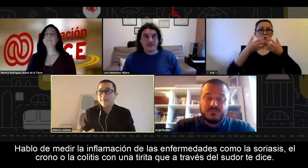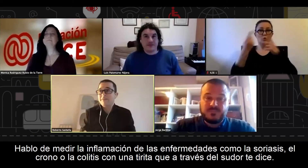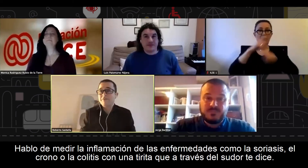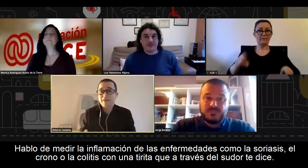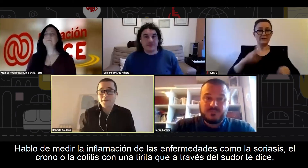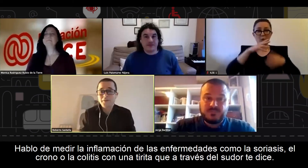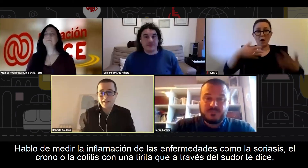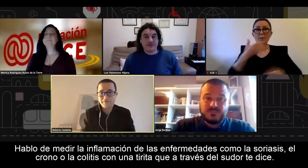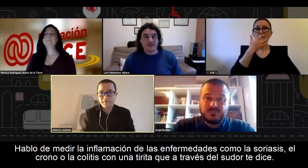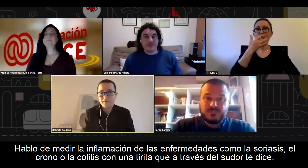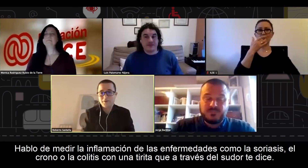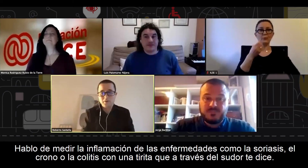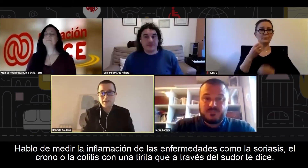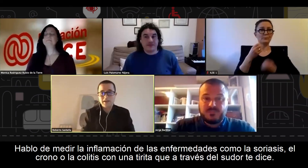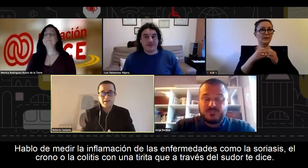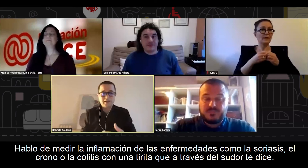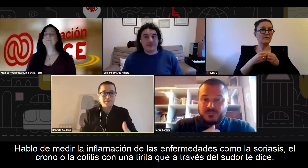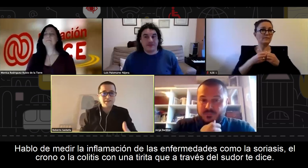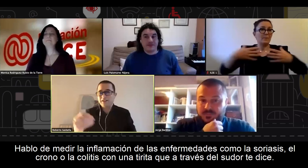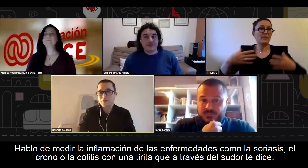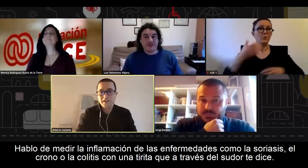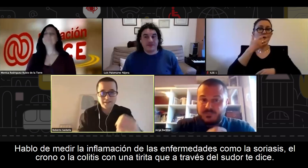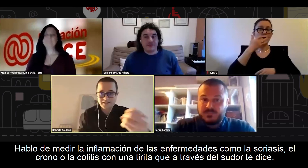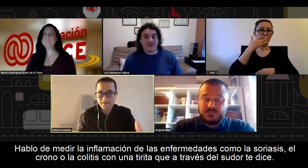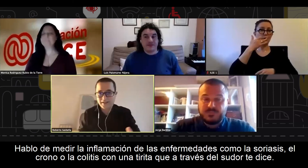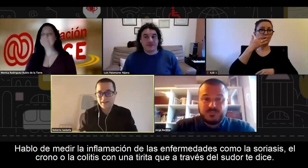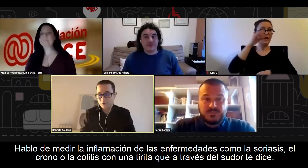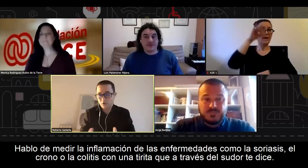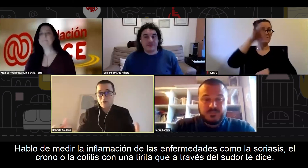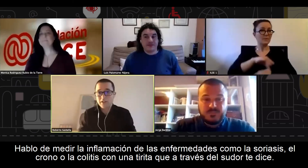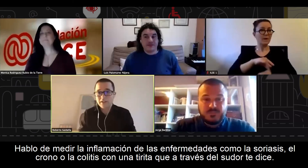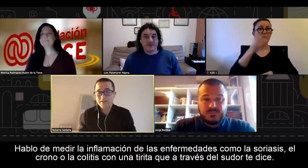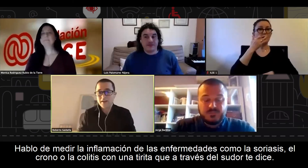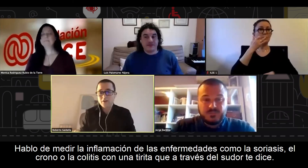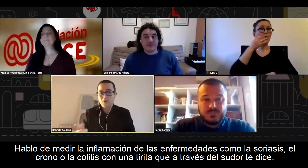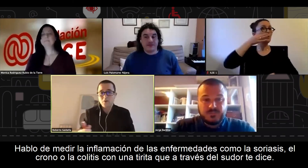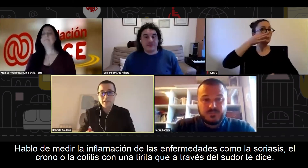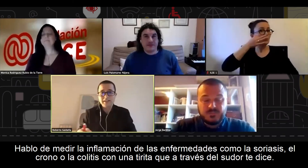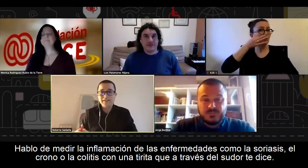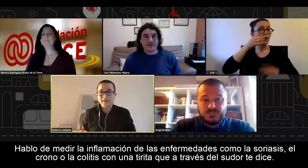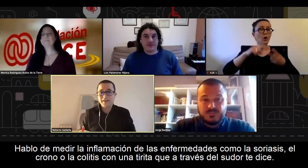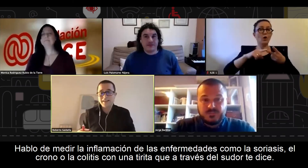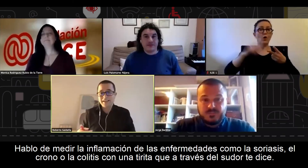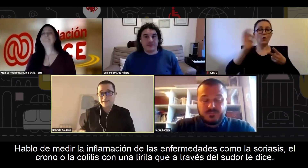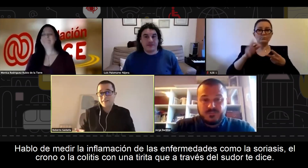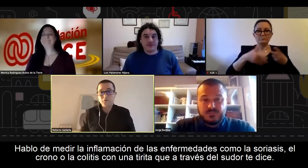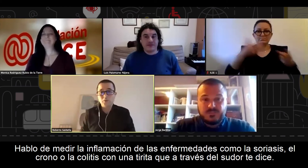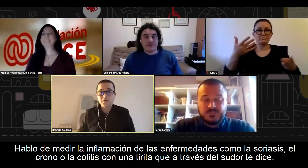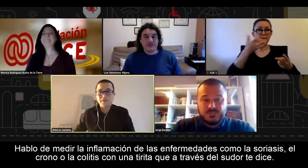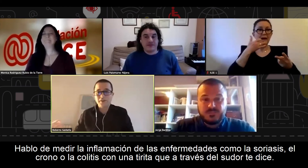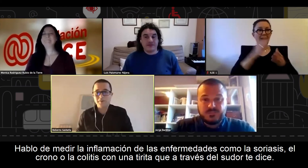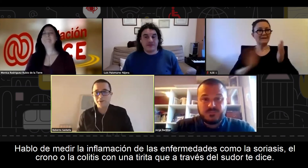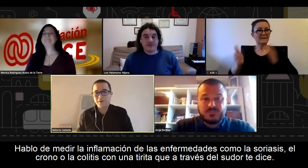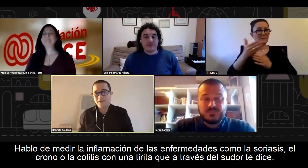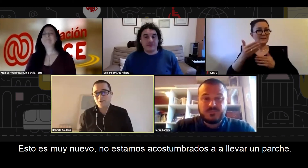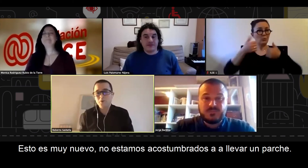la inflamación de las enfermedades como la artritis, la psoriasis, el Crohn o la colitis, con una tirita que a través del sudor te dice,